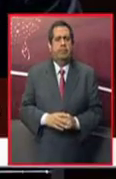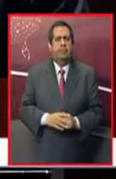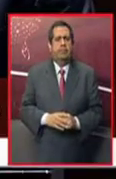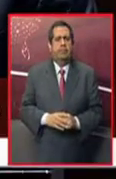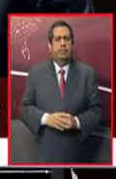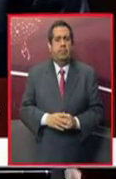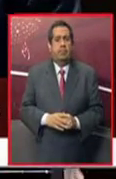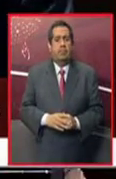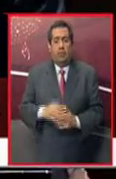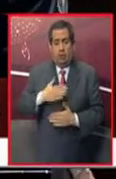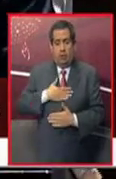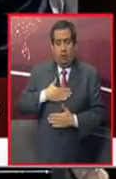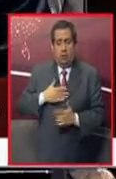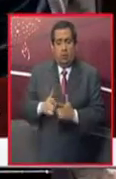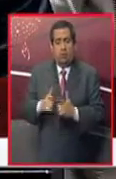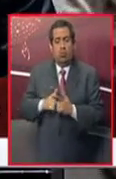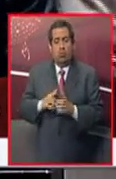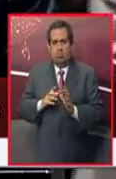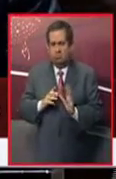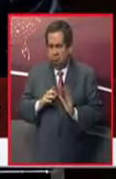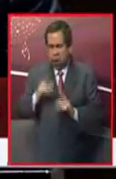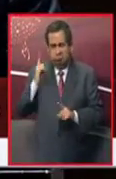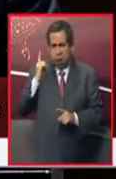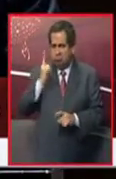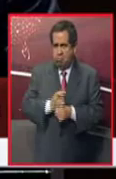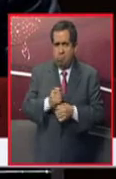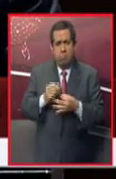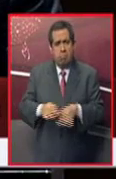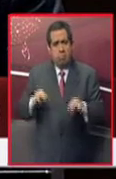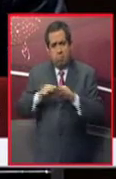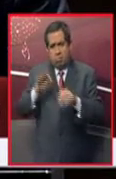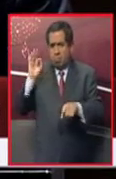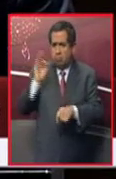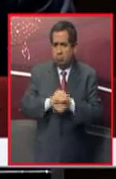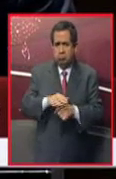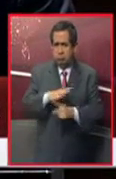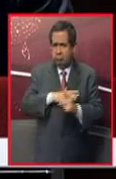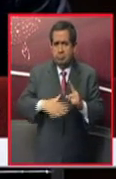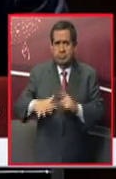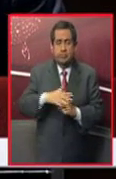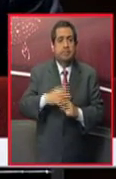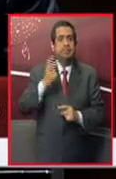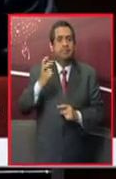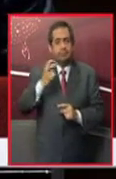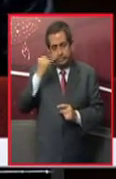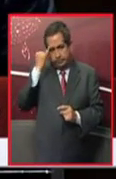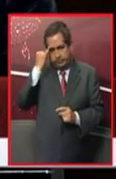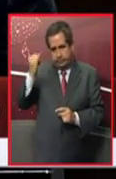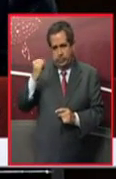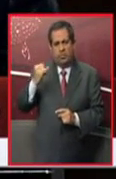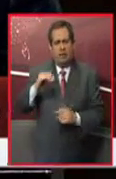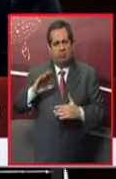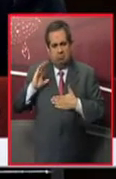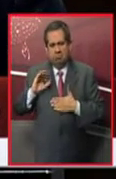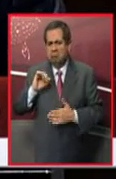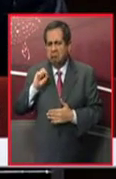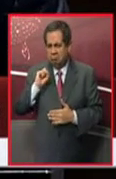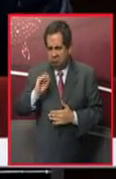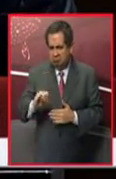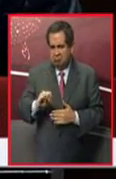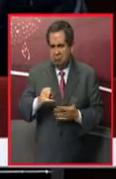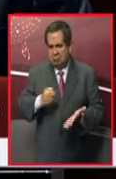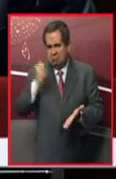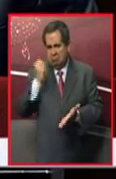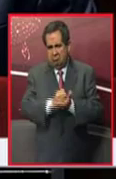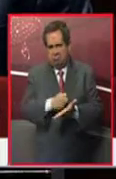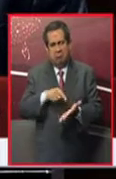Para la bancada de nuestro partido resulta prioritaria la protección del medio ambiente, por lo que nos encontramos comprometidos con la